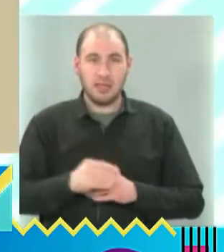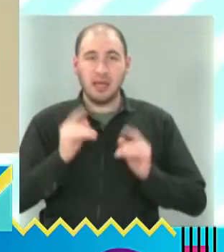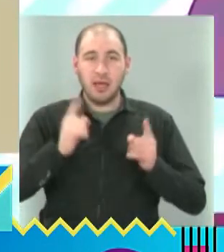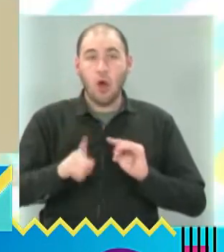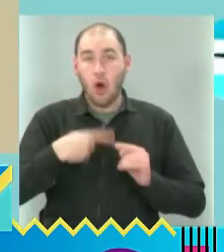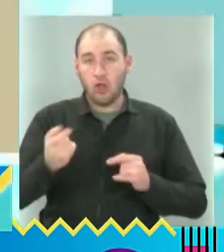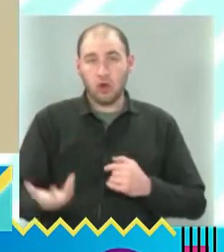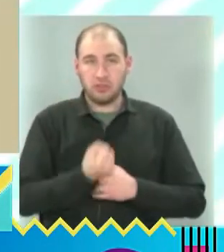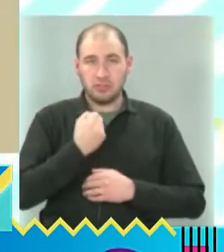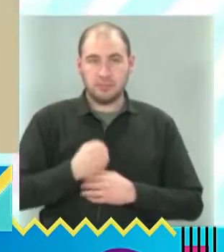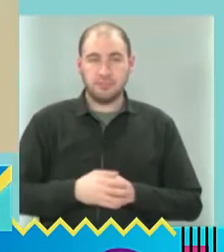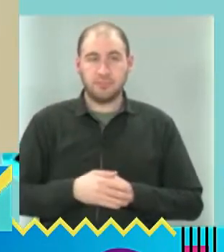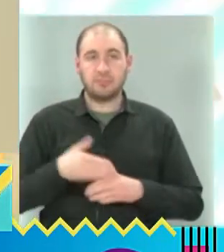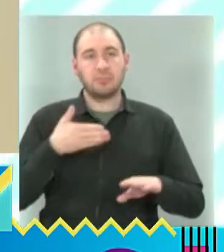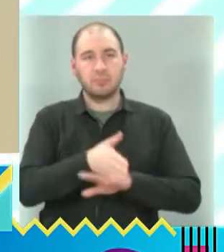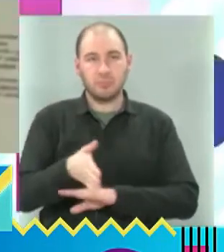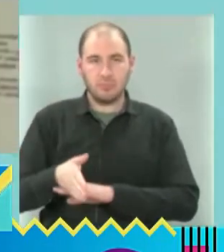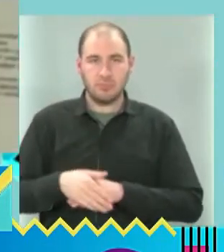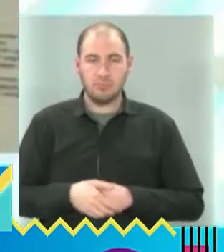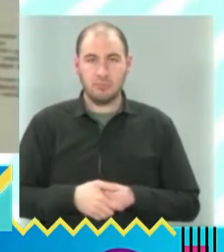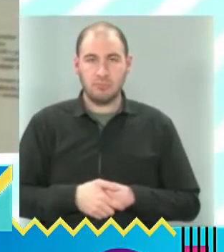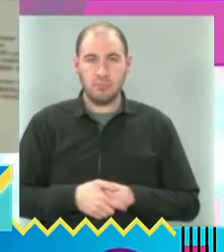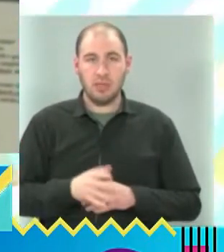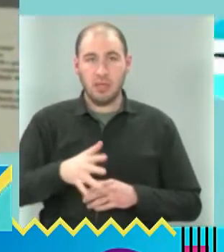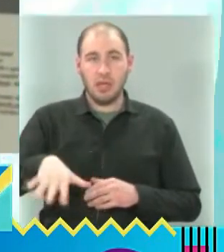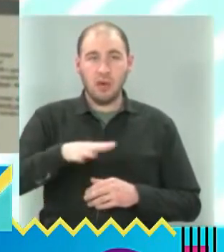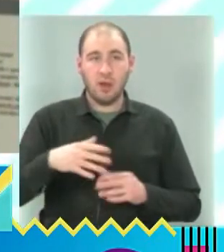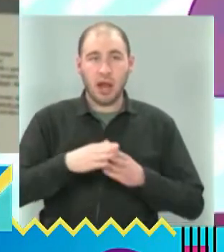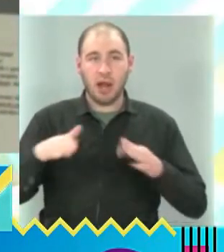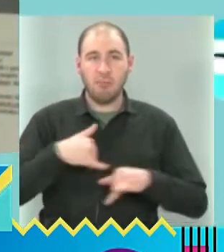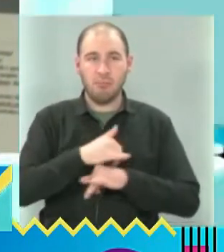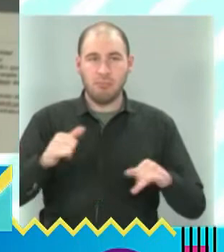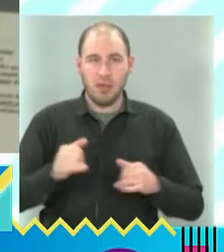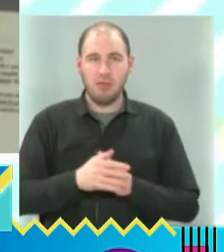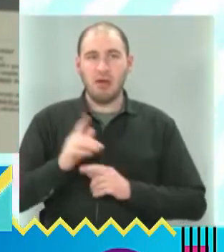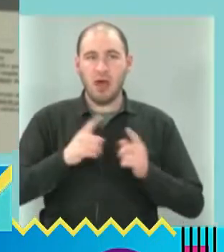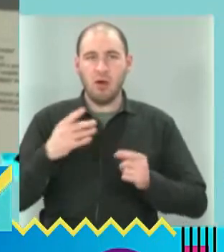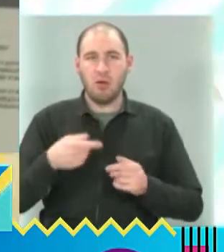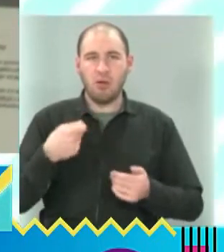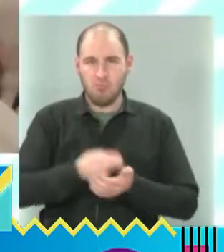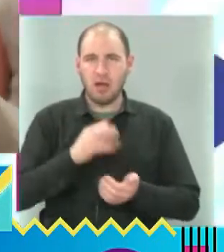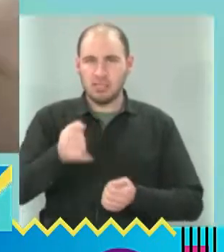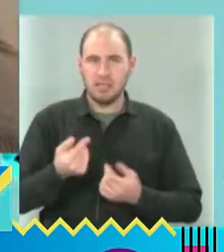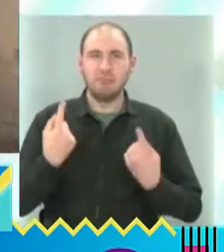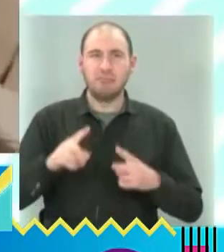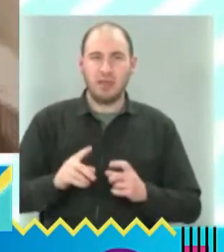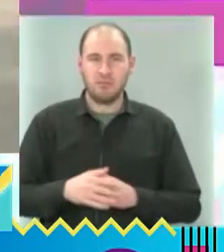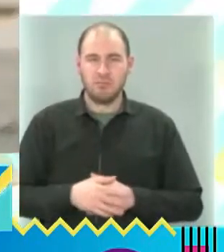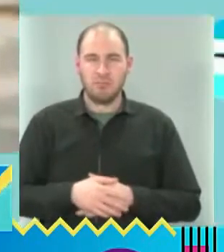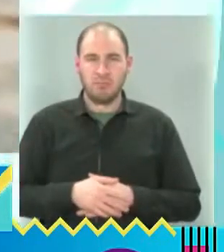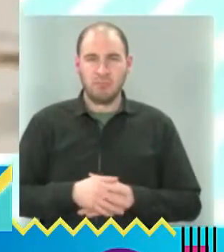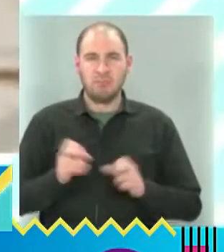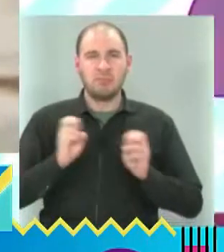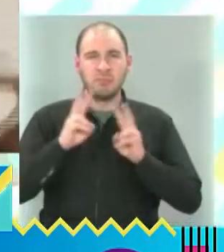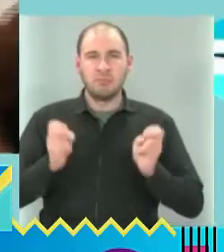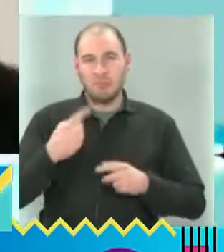hemos logrado participar de espacios en los medios de comunicación, algunos han logrado cobrar y esas cuestiones, pero tiene que ver un